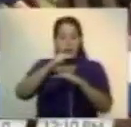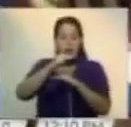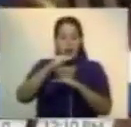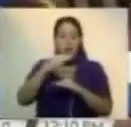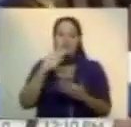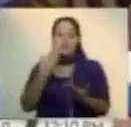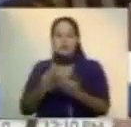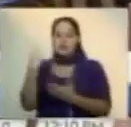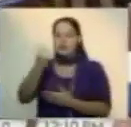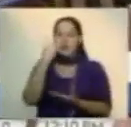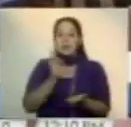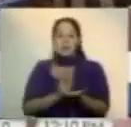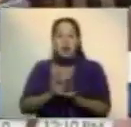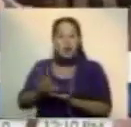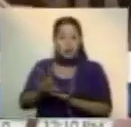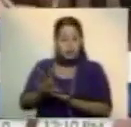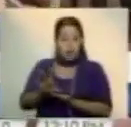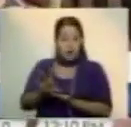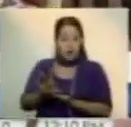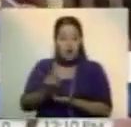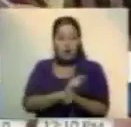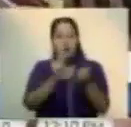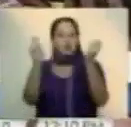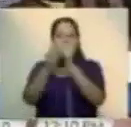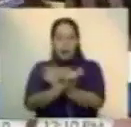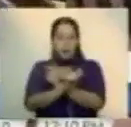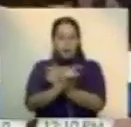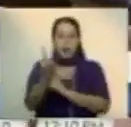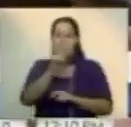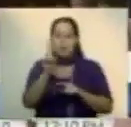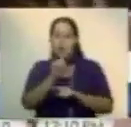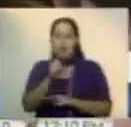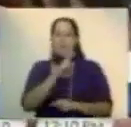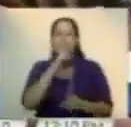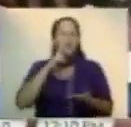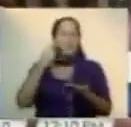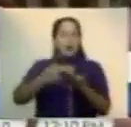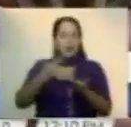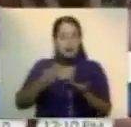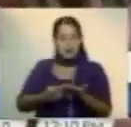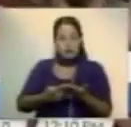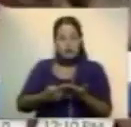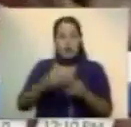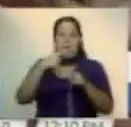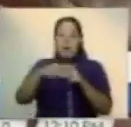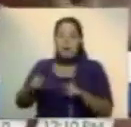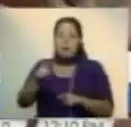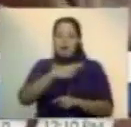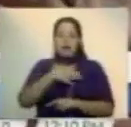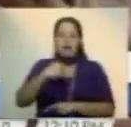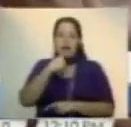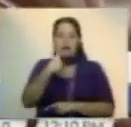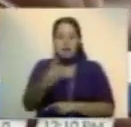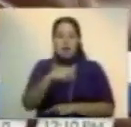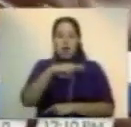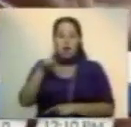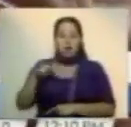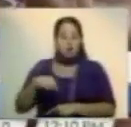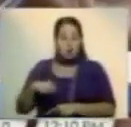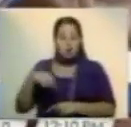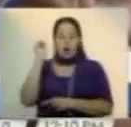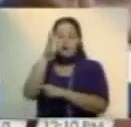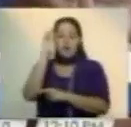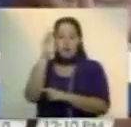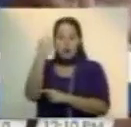se exige para su destitución, para su remoción, más no para su nombramiento. Lo que quiere decir que nosotros, esta